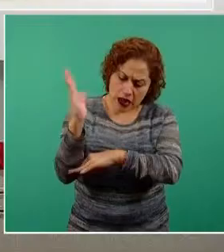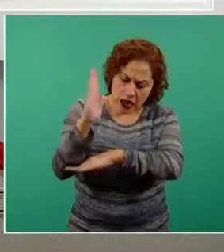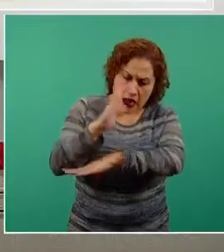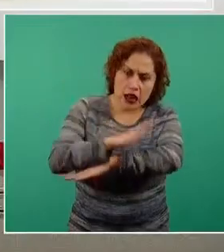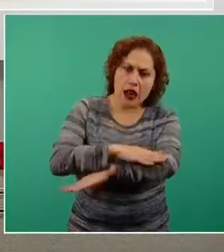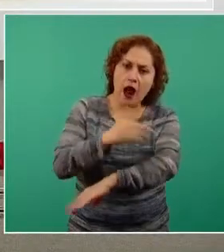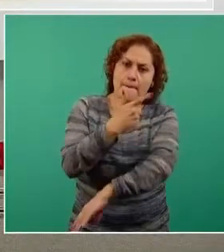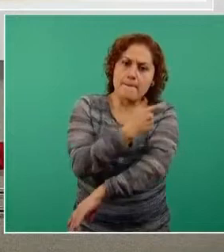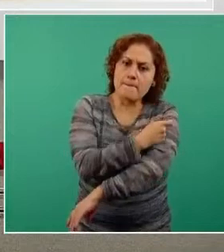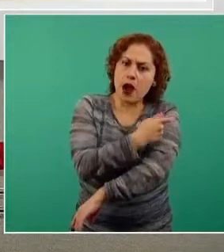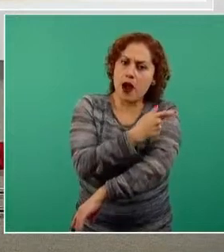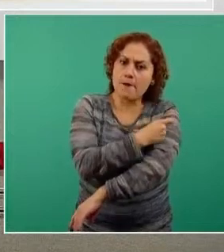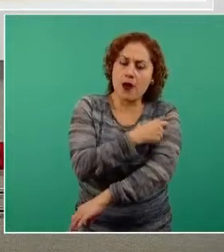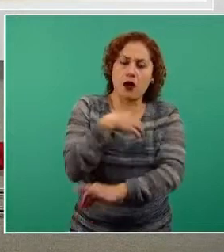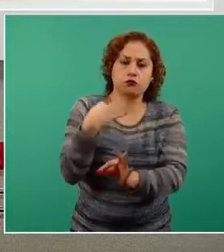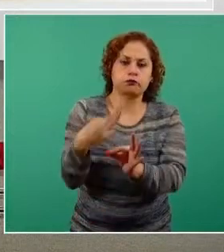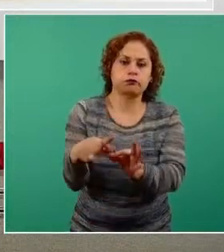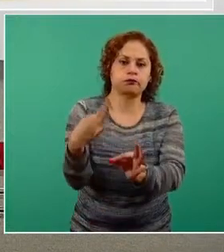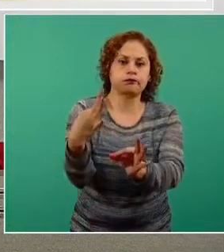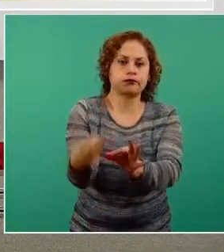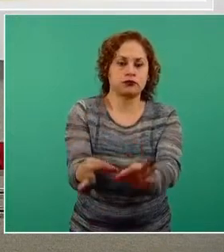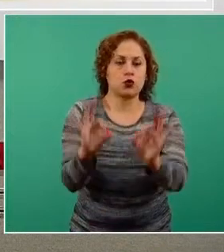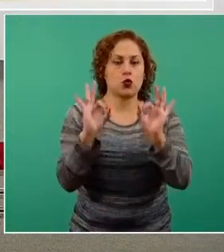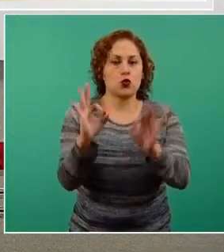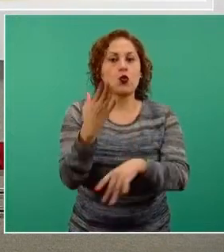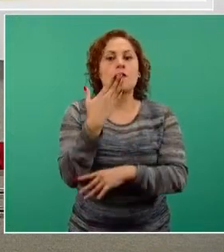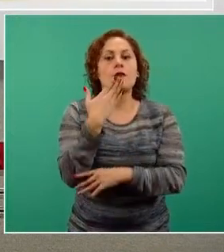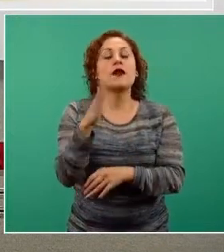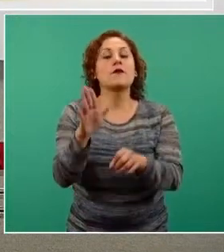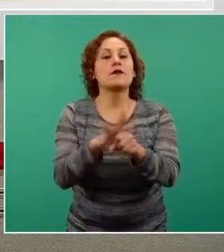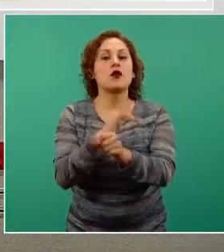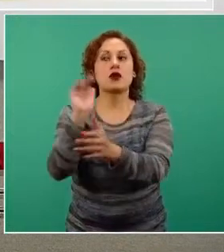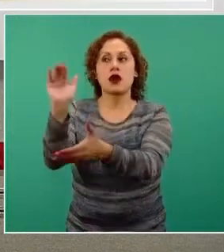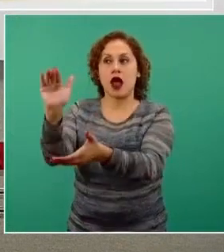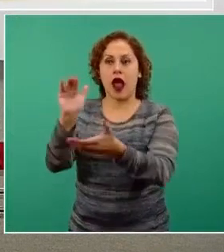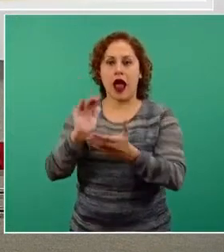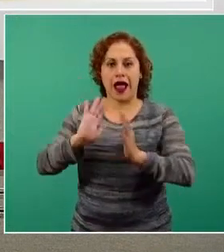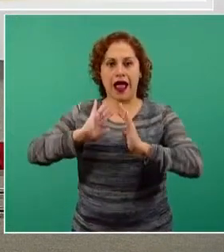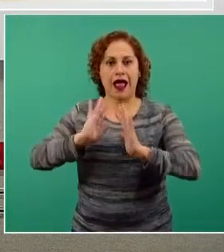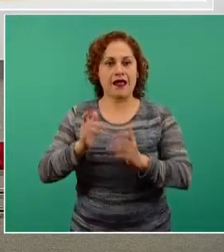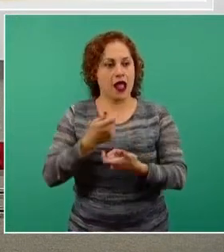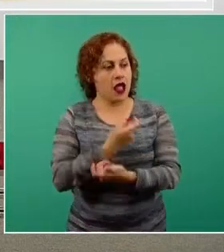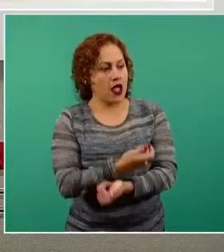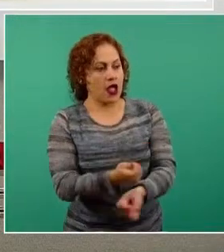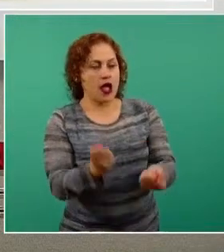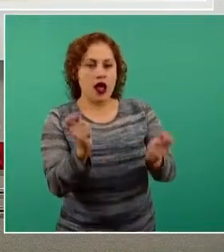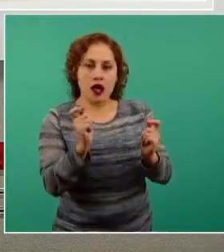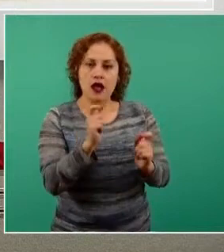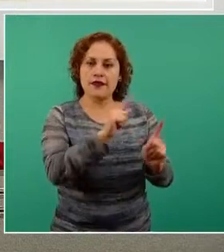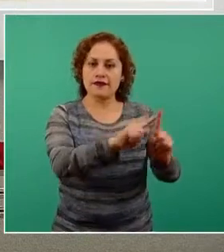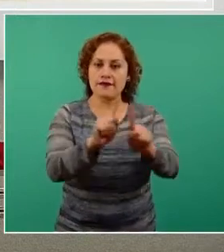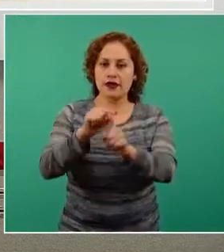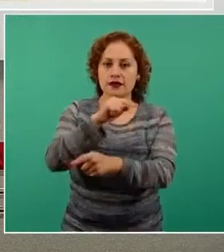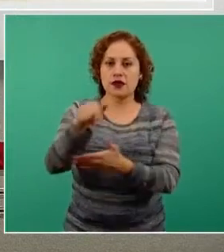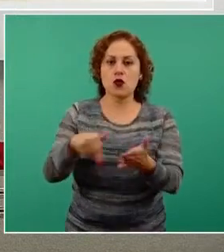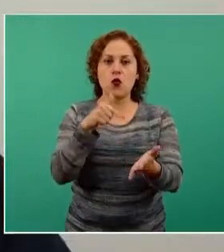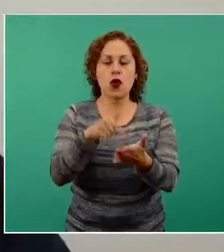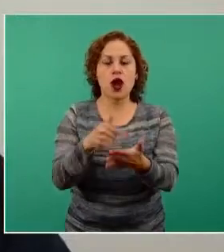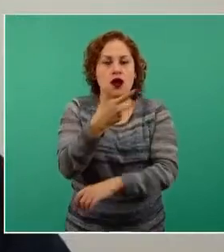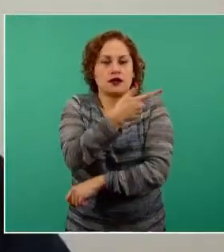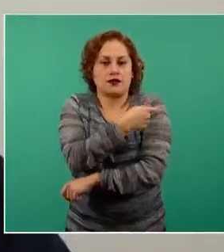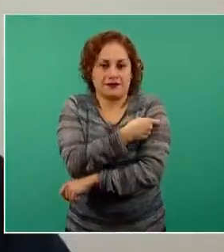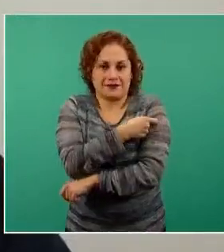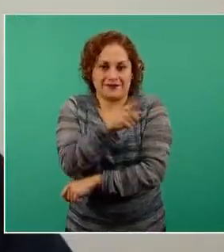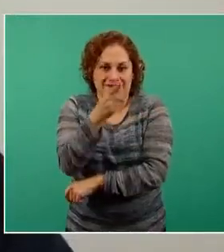aplicación de vacuna, en el sentido de que hubo una buena distribución y una buena aplicación de las mismas. Tuvimos, de hecho, en la semana uno de